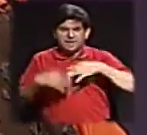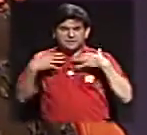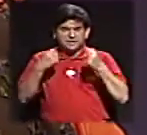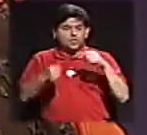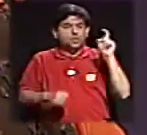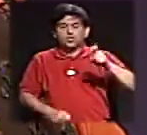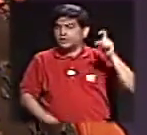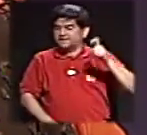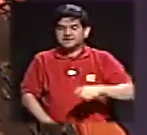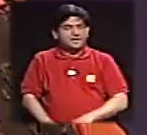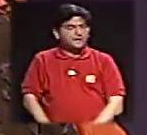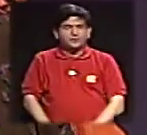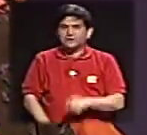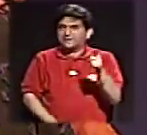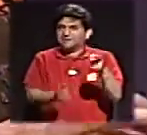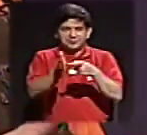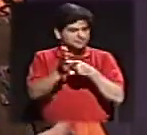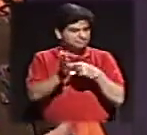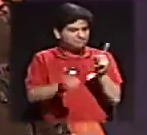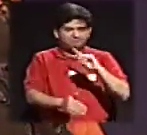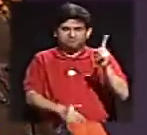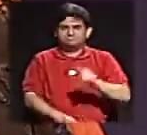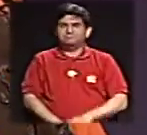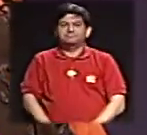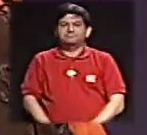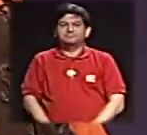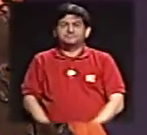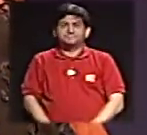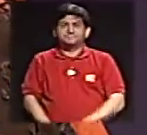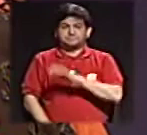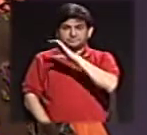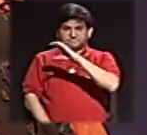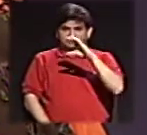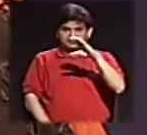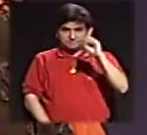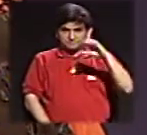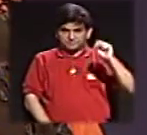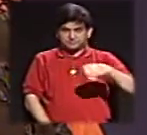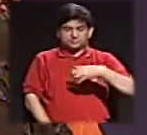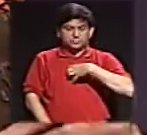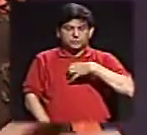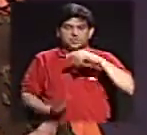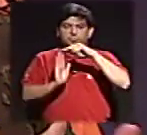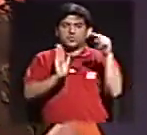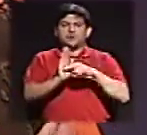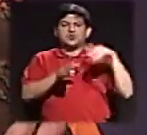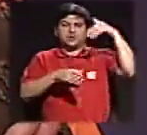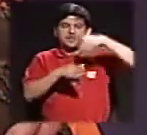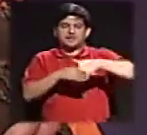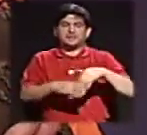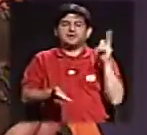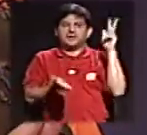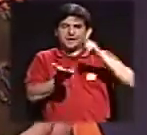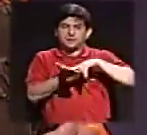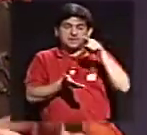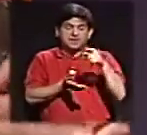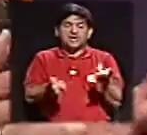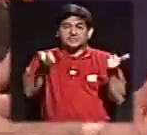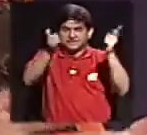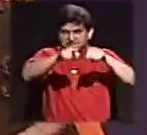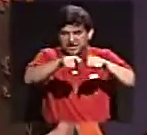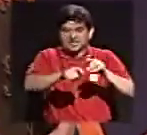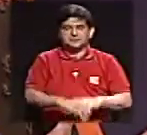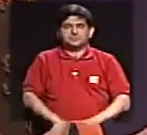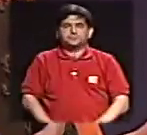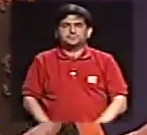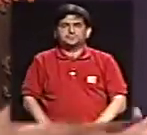No necesita ese requisito. La Caja aprueba sus propios normativa interna. Esta es una normativa interna de la Caja. Por